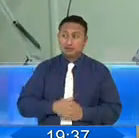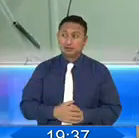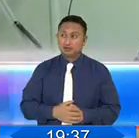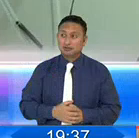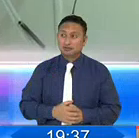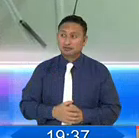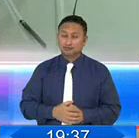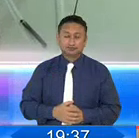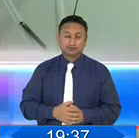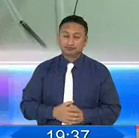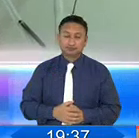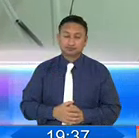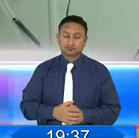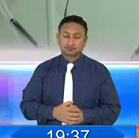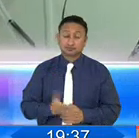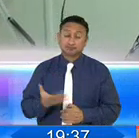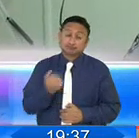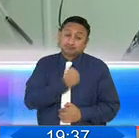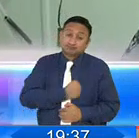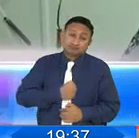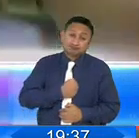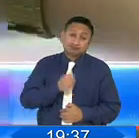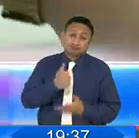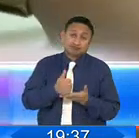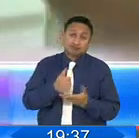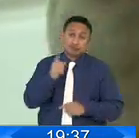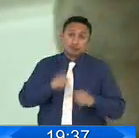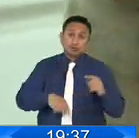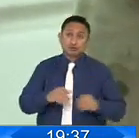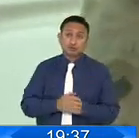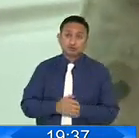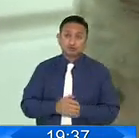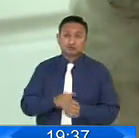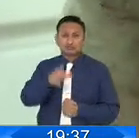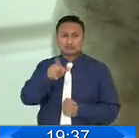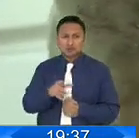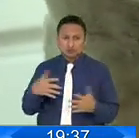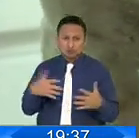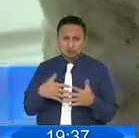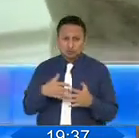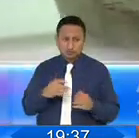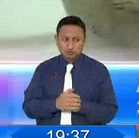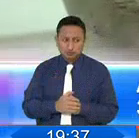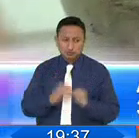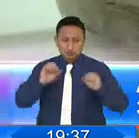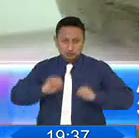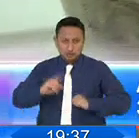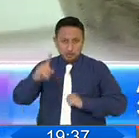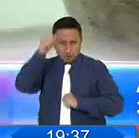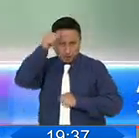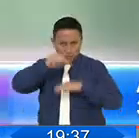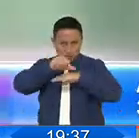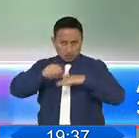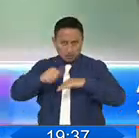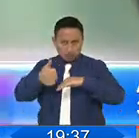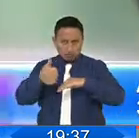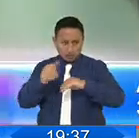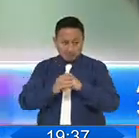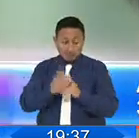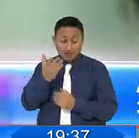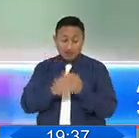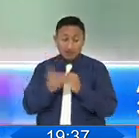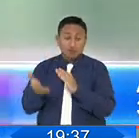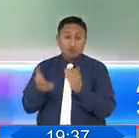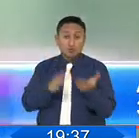Y lamentablemente no lo pudimos salvar. Había temor, porque pese al resultado positivo de la operación, el can podía perder la